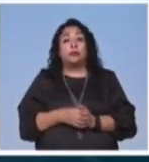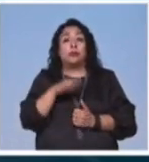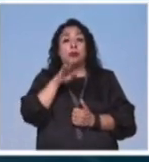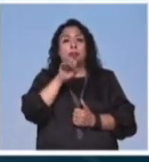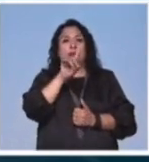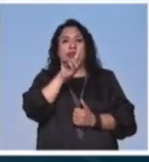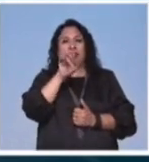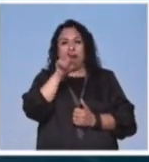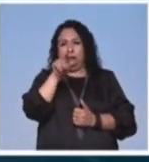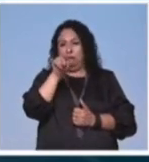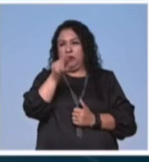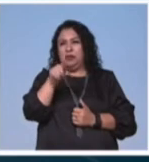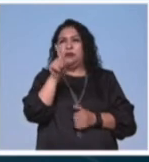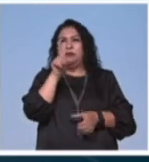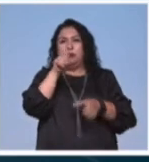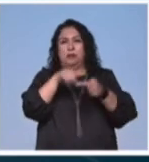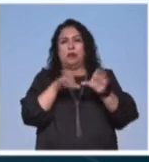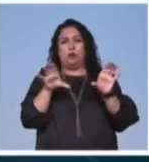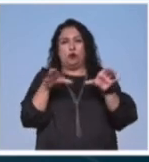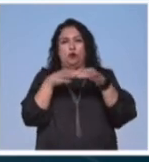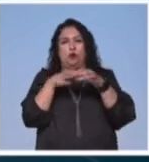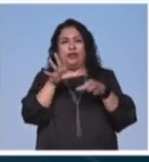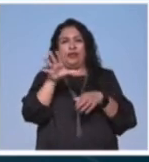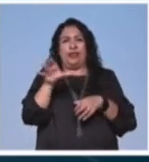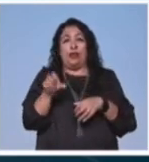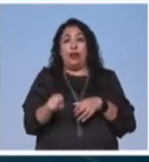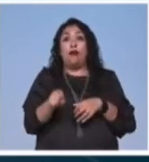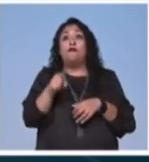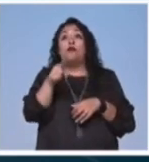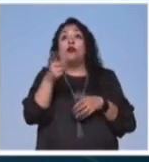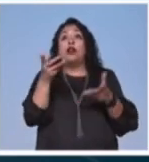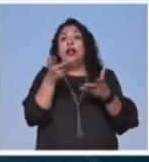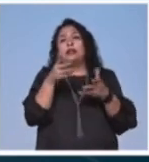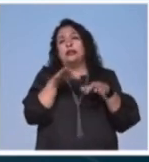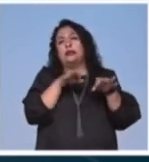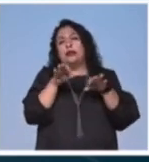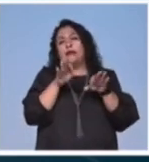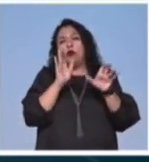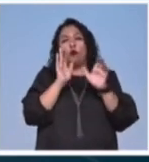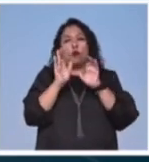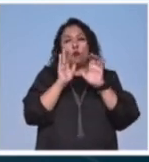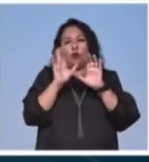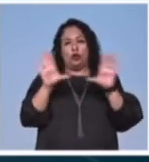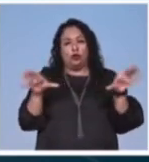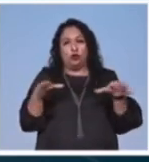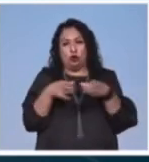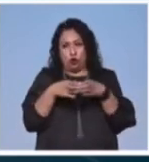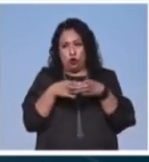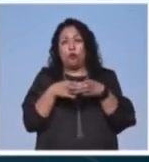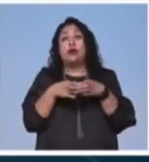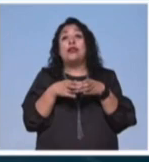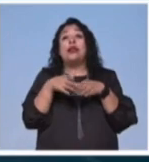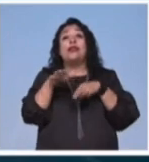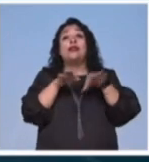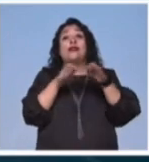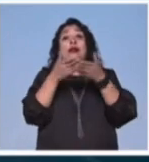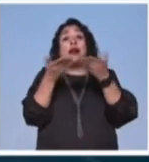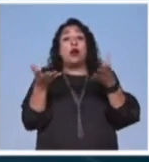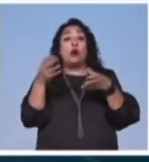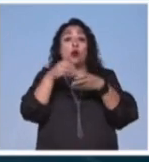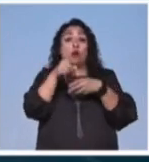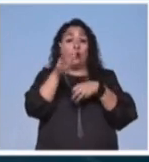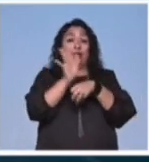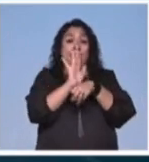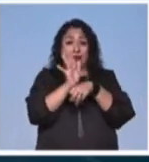Medinte Wolde, ella misma miembro de la comunidad afrodescendiente, ha realizado trabajo de comunicación en comunidades, labor que ahora incluye el